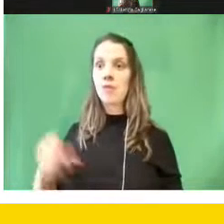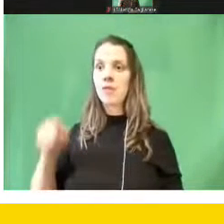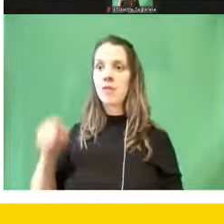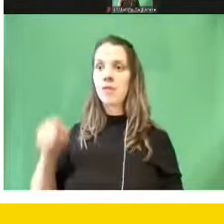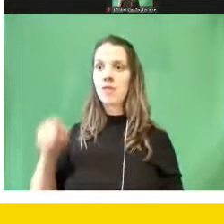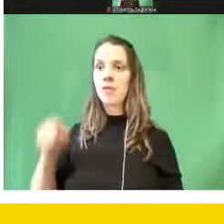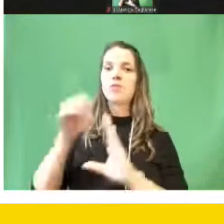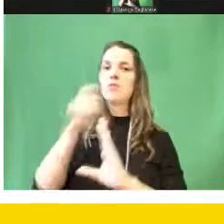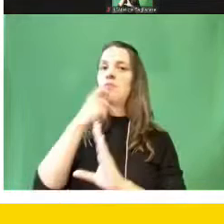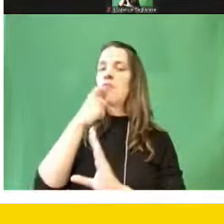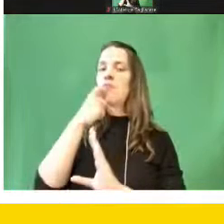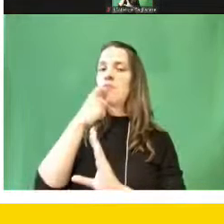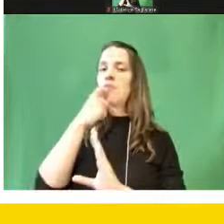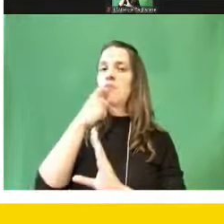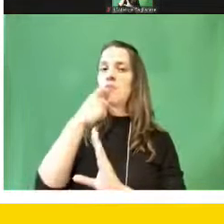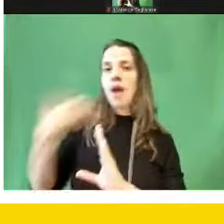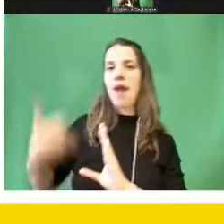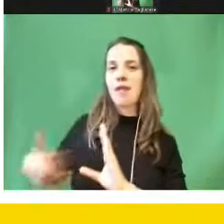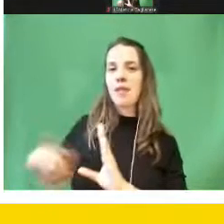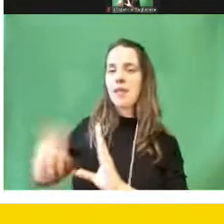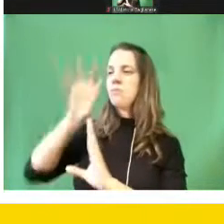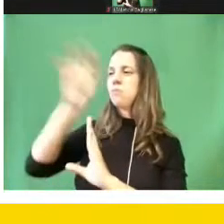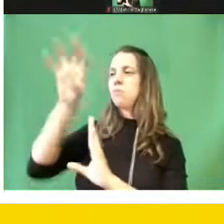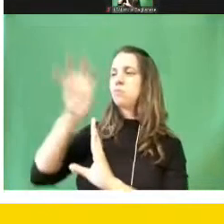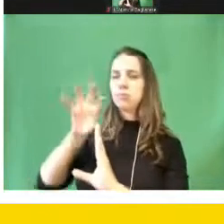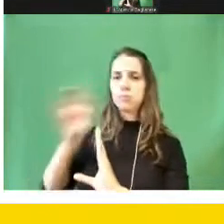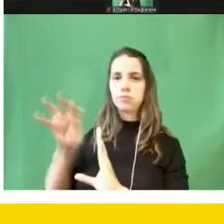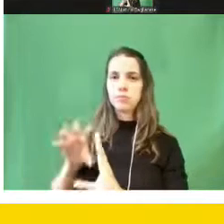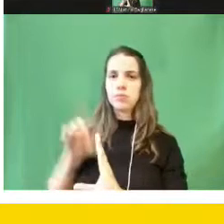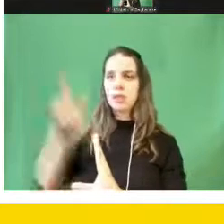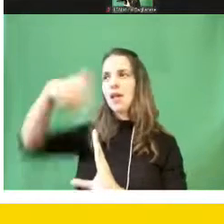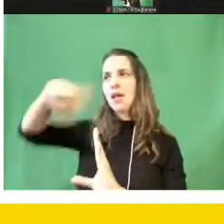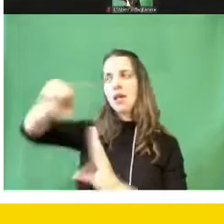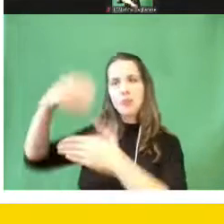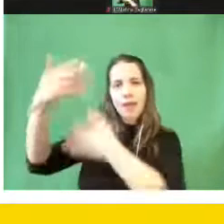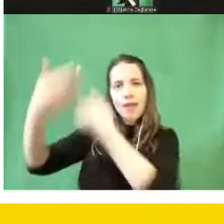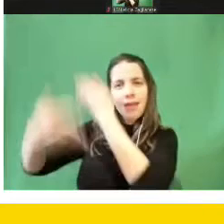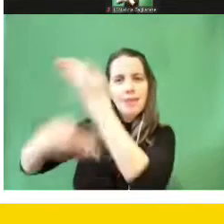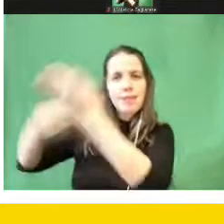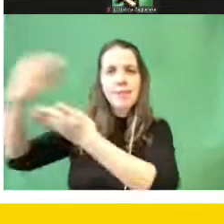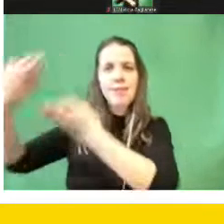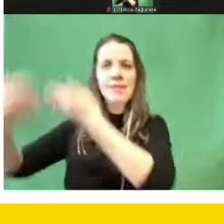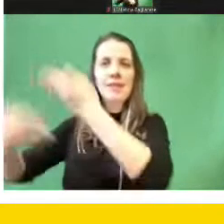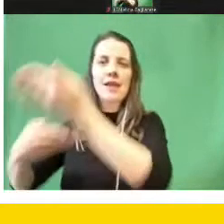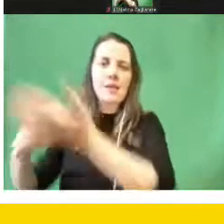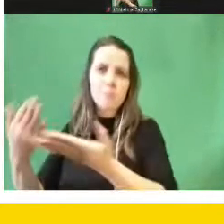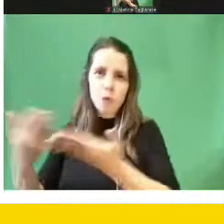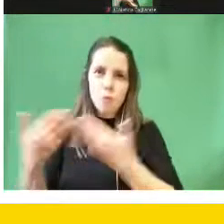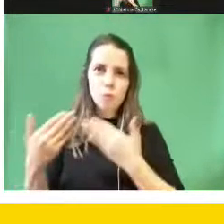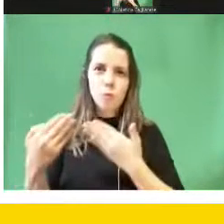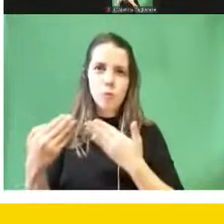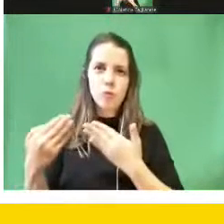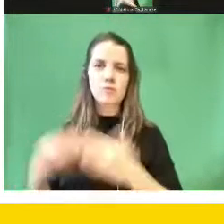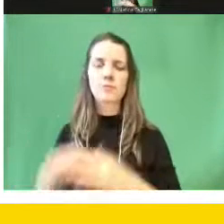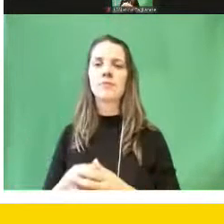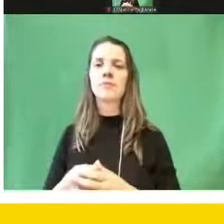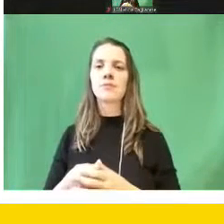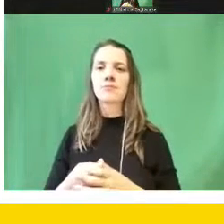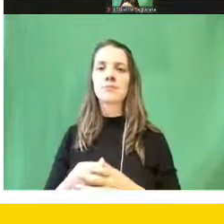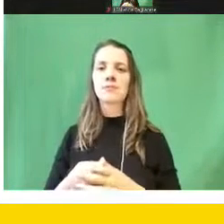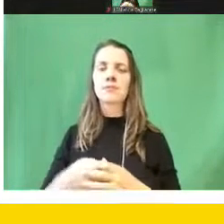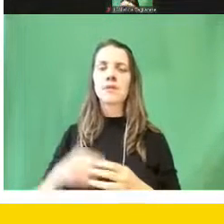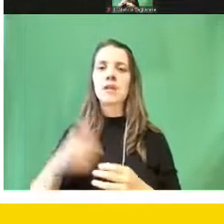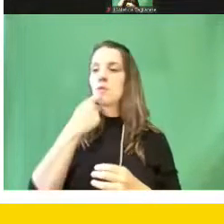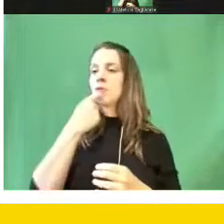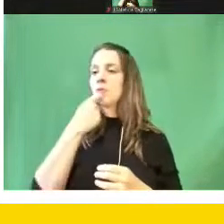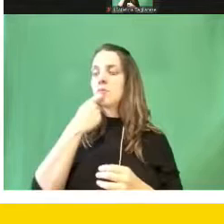Argentina se involucra de manera activa y protagónica en eliminar barreras, en promover entornos accesibles,